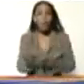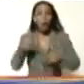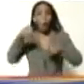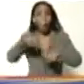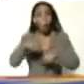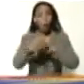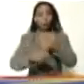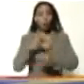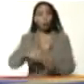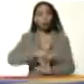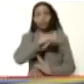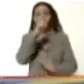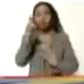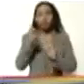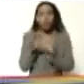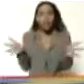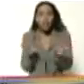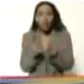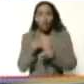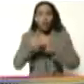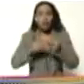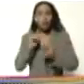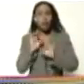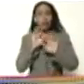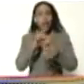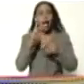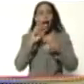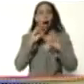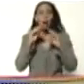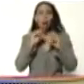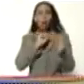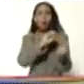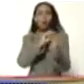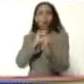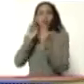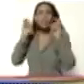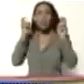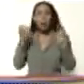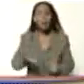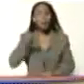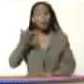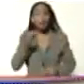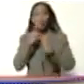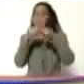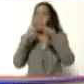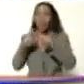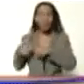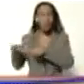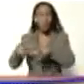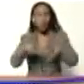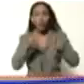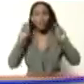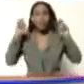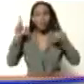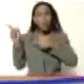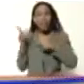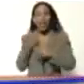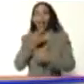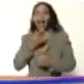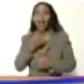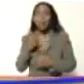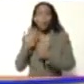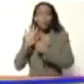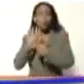concretamente, hemos abordado los temas de mayor importancia dentro de las diferentes áreas de esta ejemplar relación